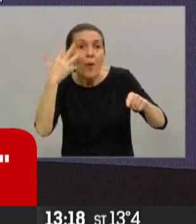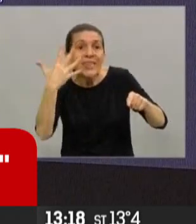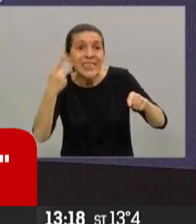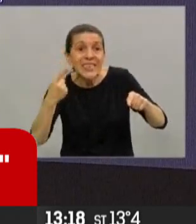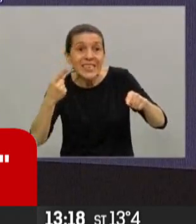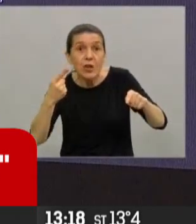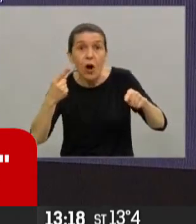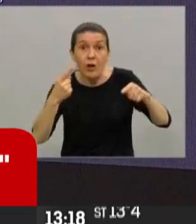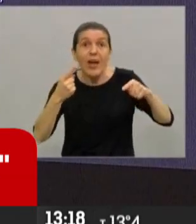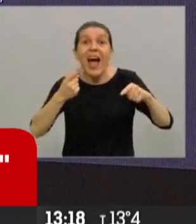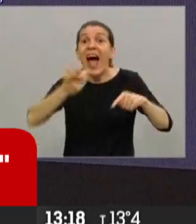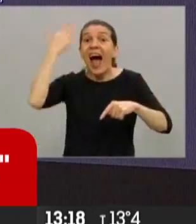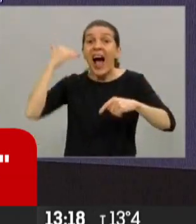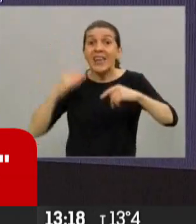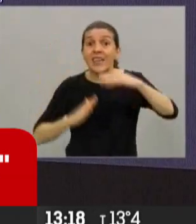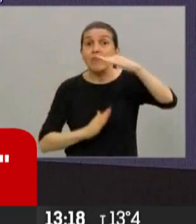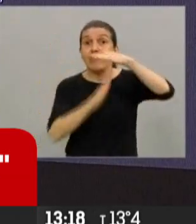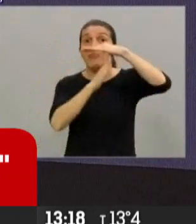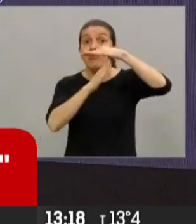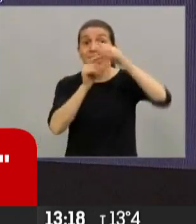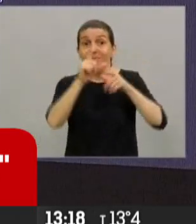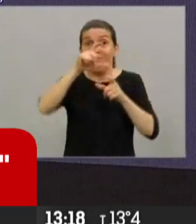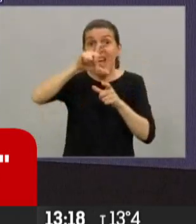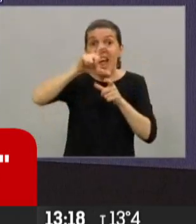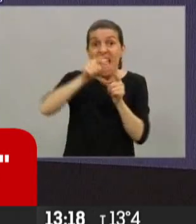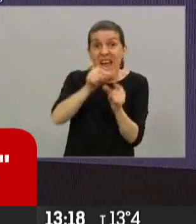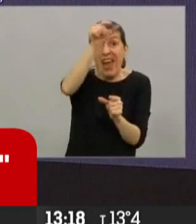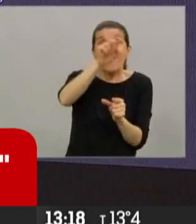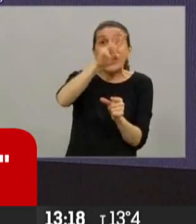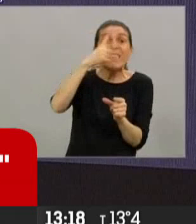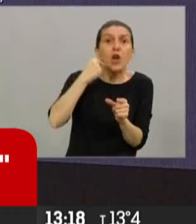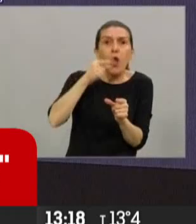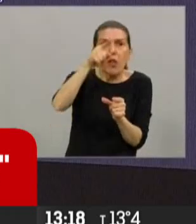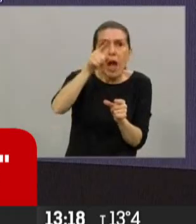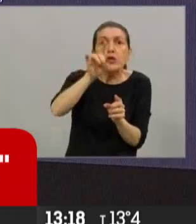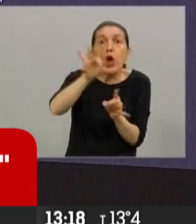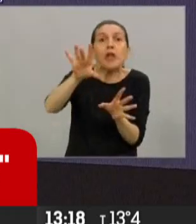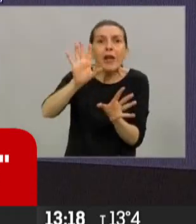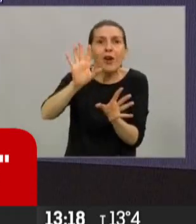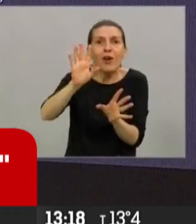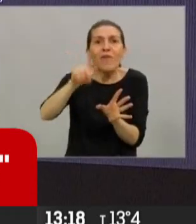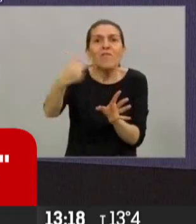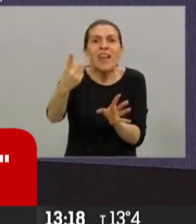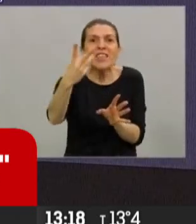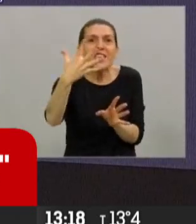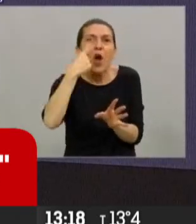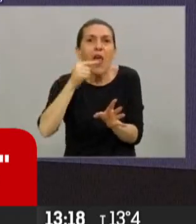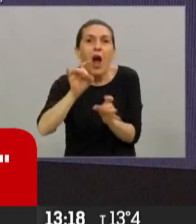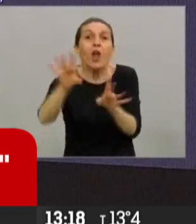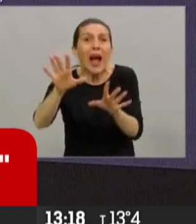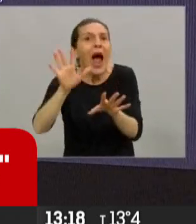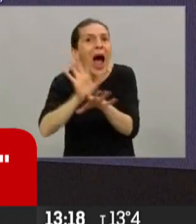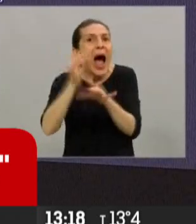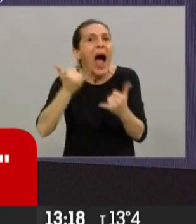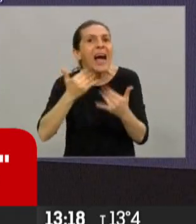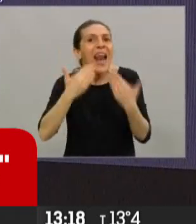nuestro mejor momento, que fue de 25 días. Y esto es consecuencia de los cuidados que hemos